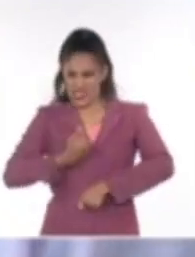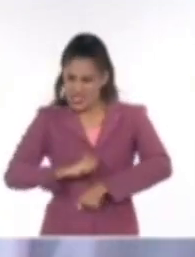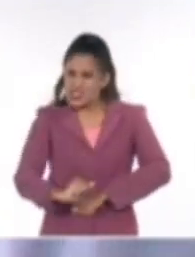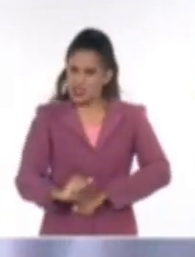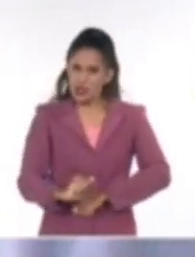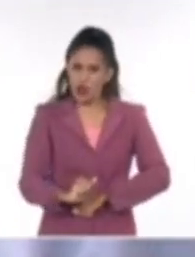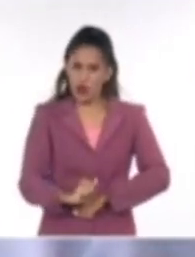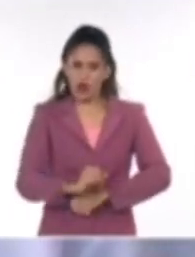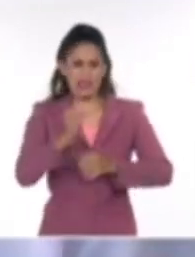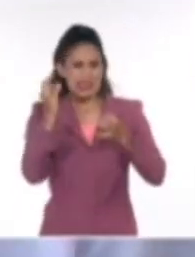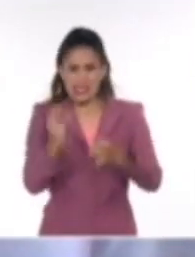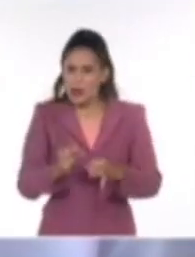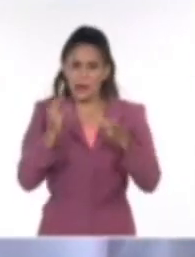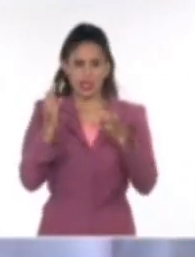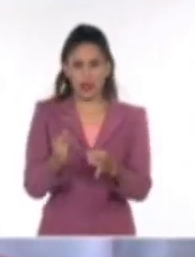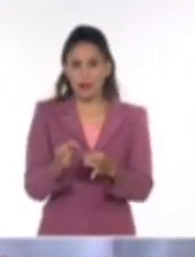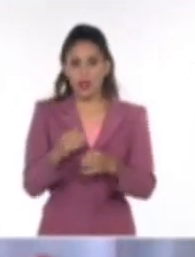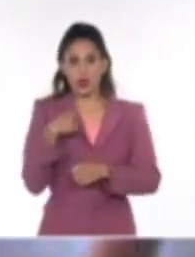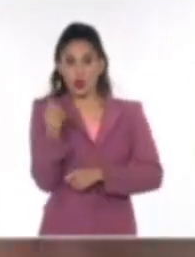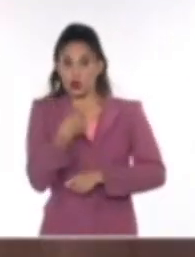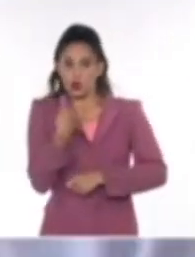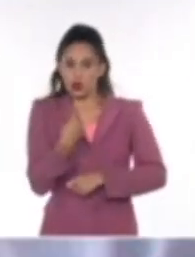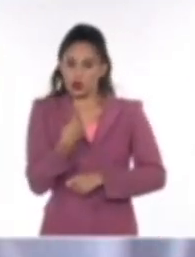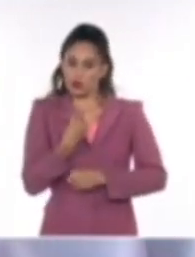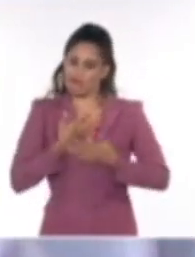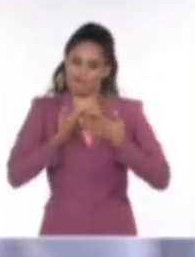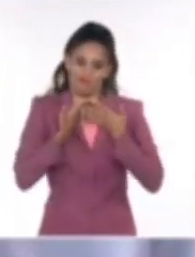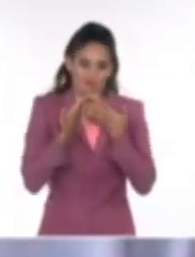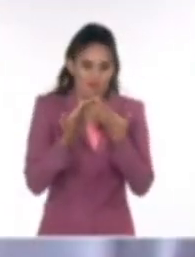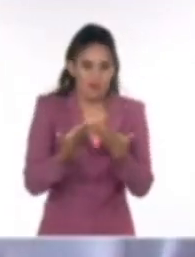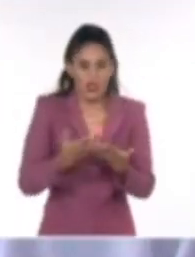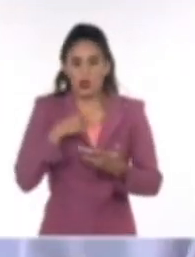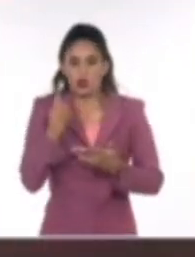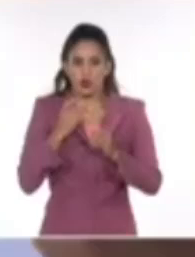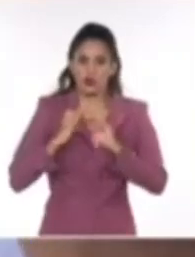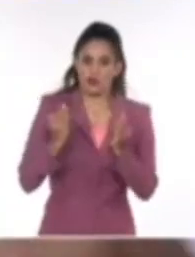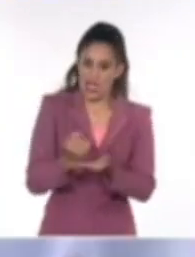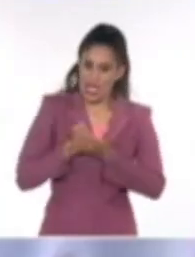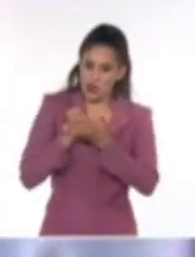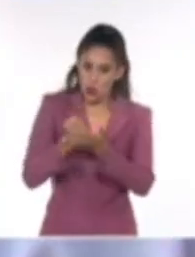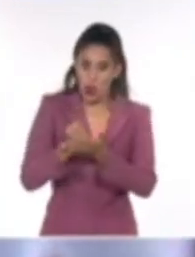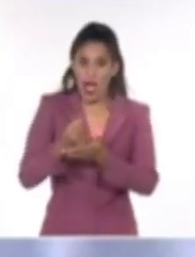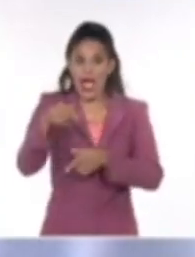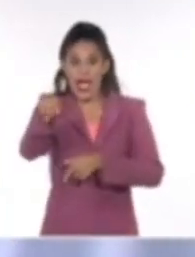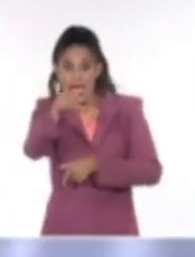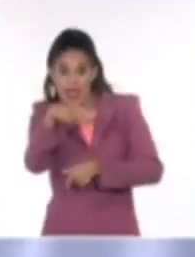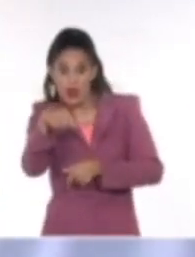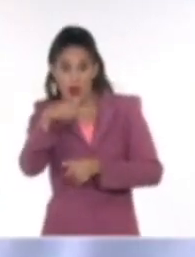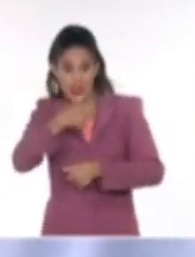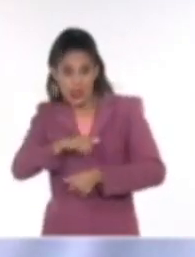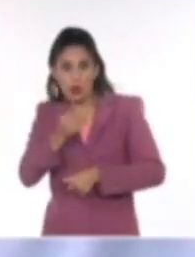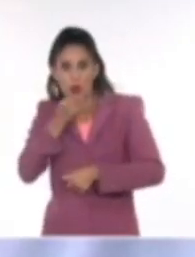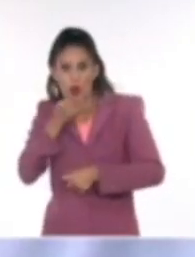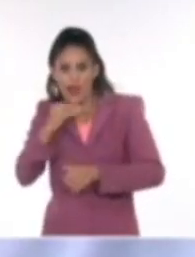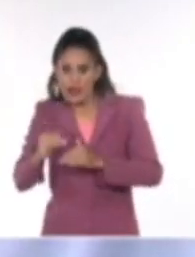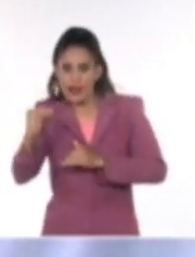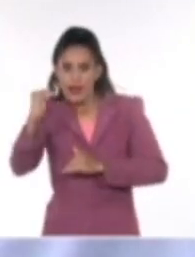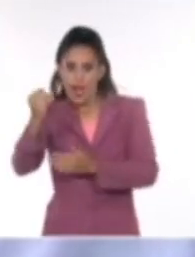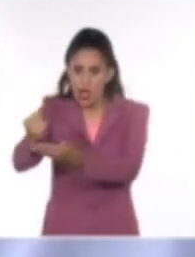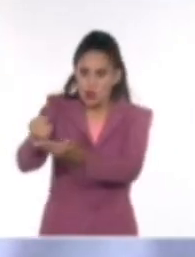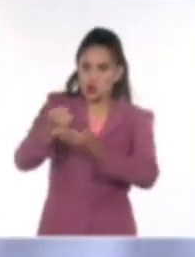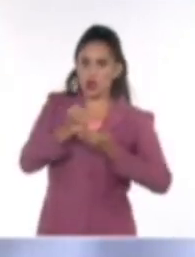que siempre fueron para nosotros los que lo apoyábamos, ahora ellos pueden apoyarnos a